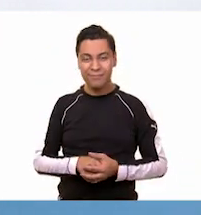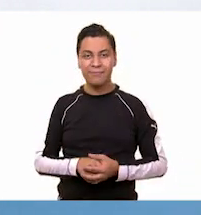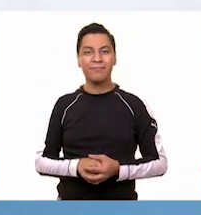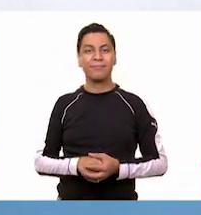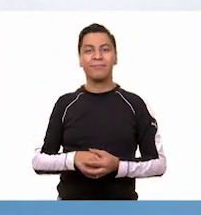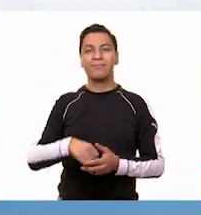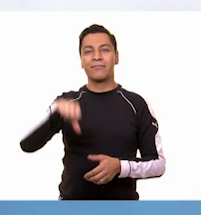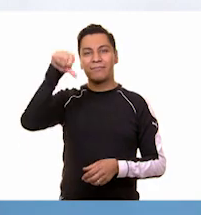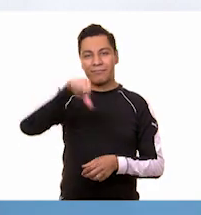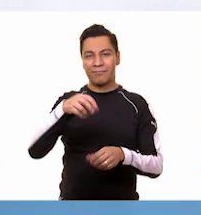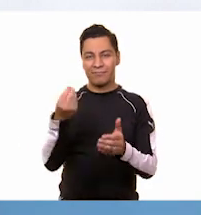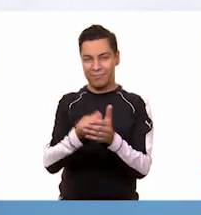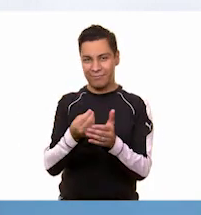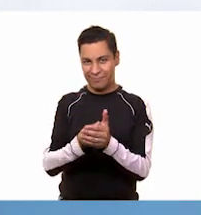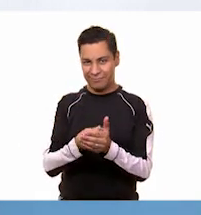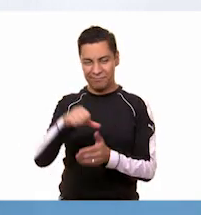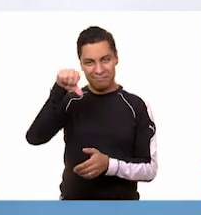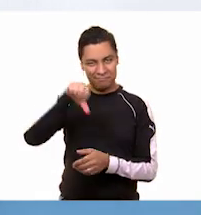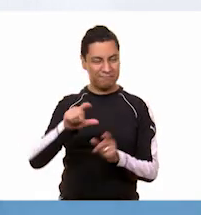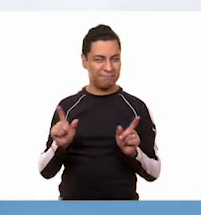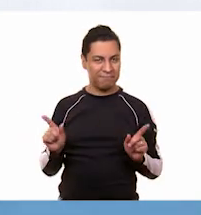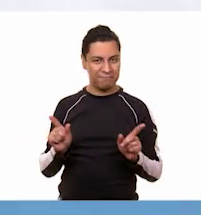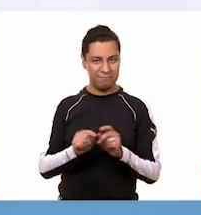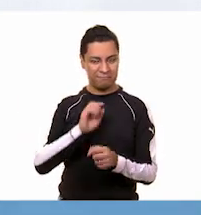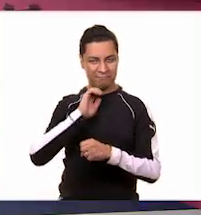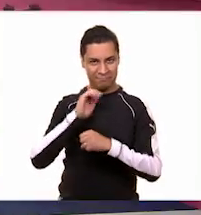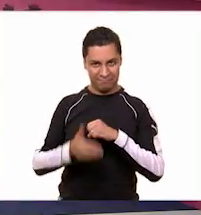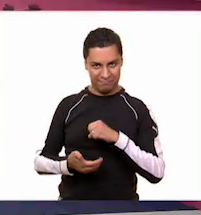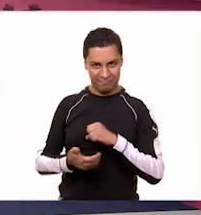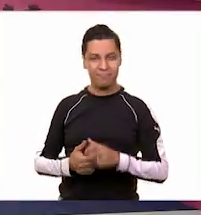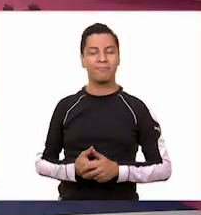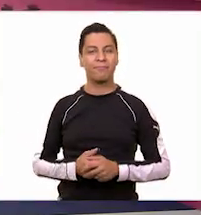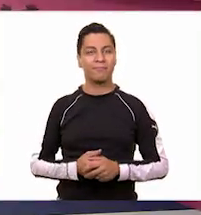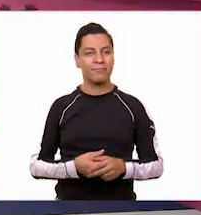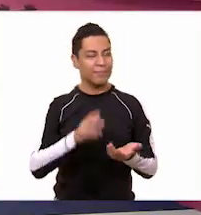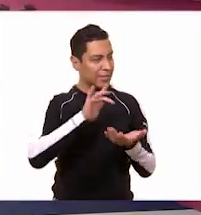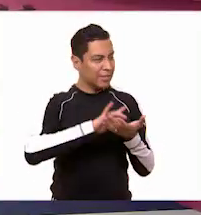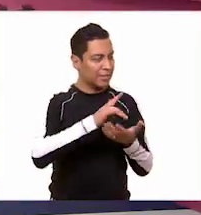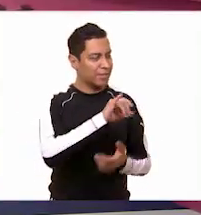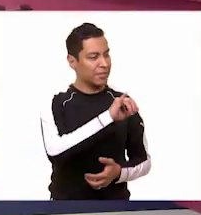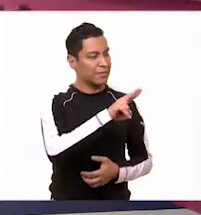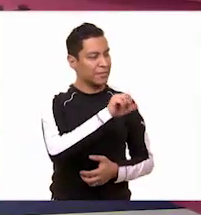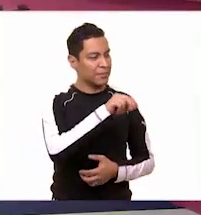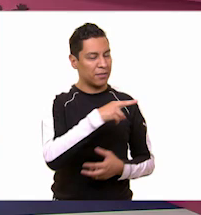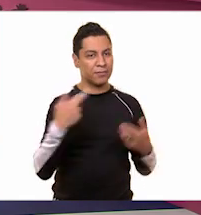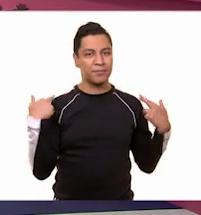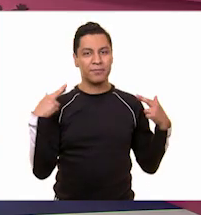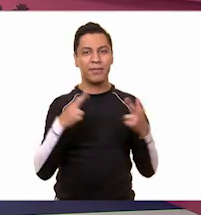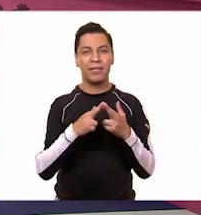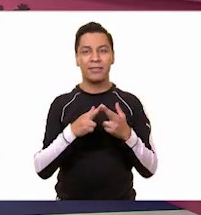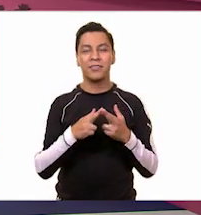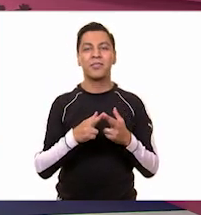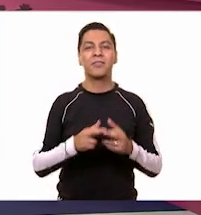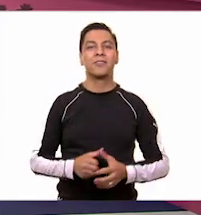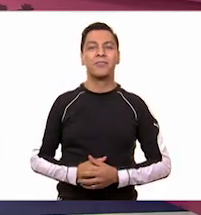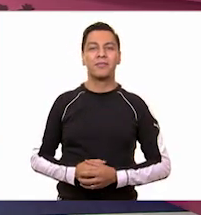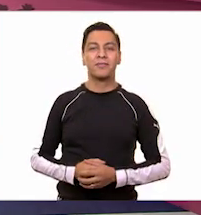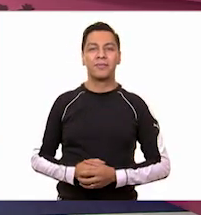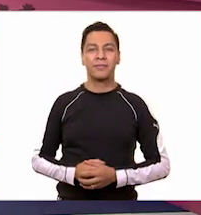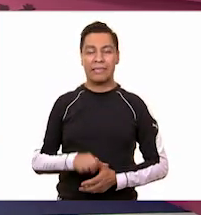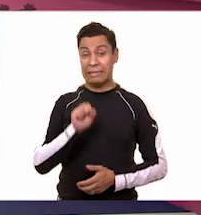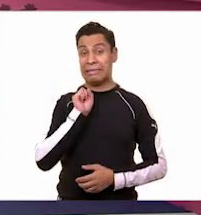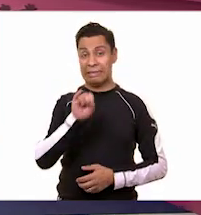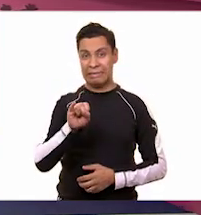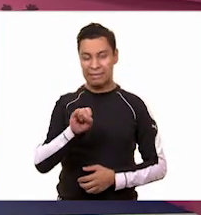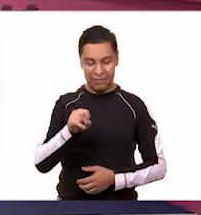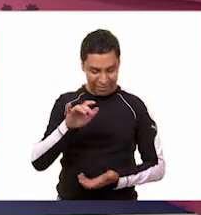manera hemos concluido la clase del día de hoy. Muchas gracias, maestro Iván, por esta clase tan entretenida. Sí. Y